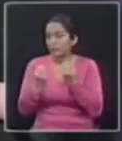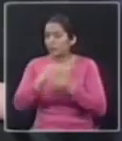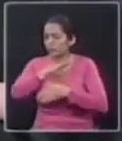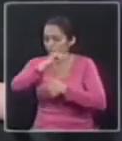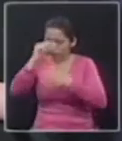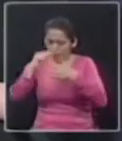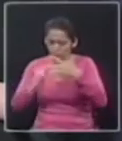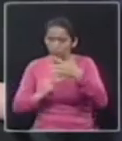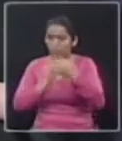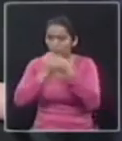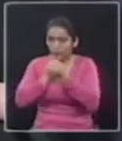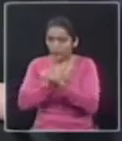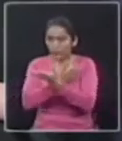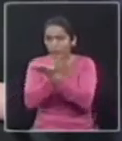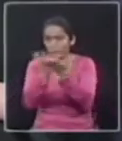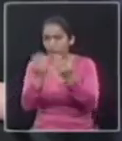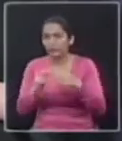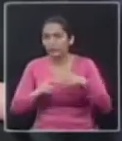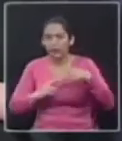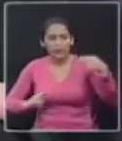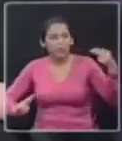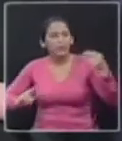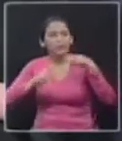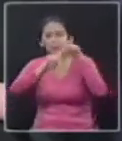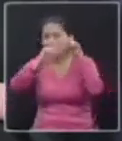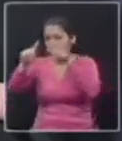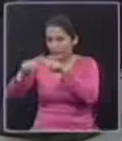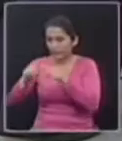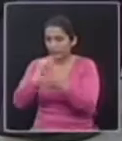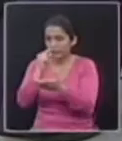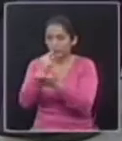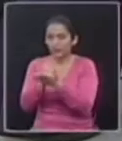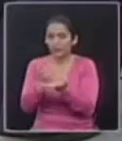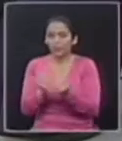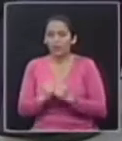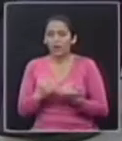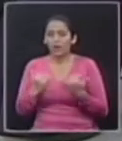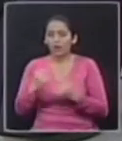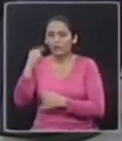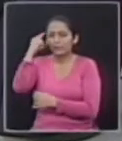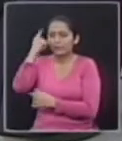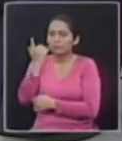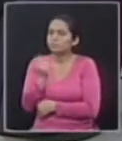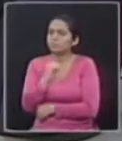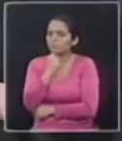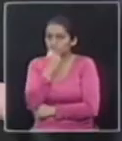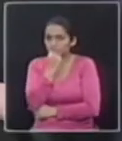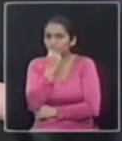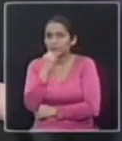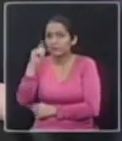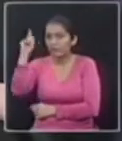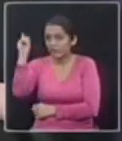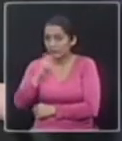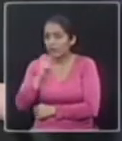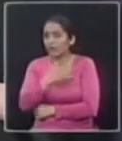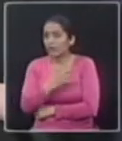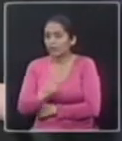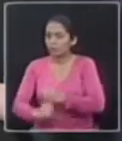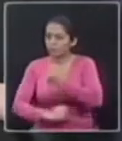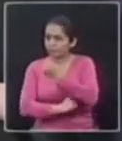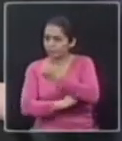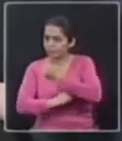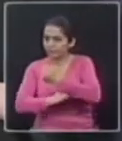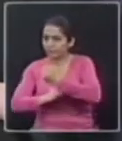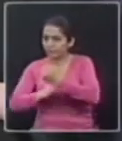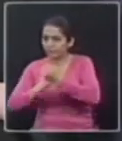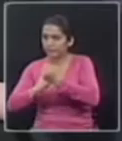y estos proyectos a nivel regional, nosotros en DirecTV es súper importante el tema de la sostenibilidad. De hecho, nosotros hacemos